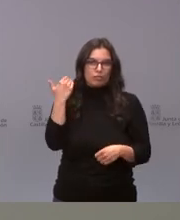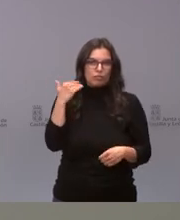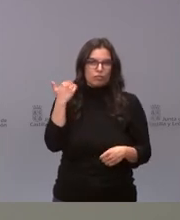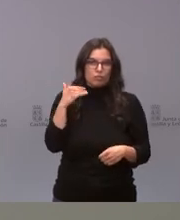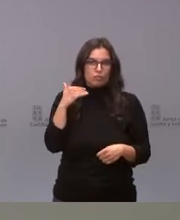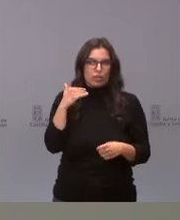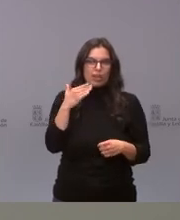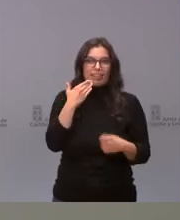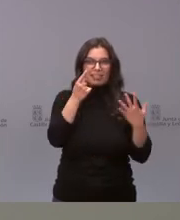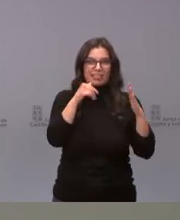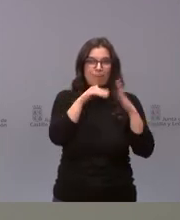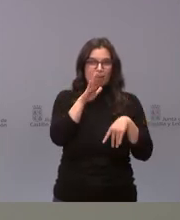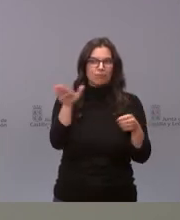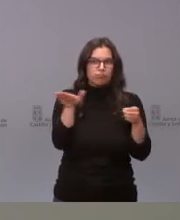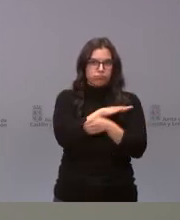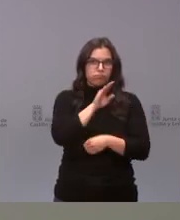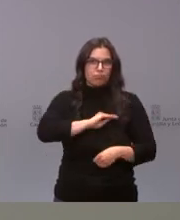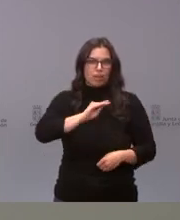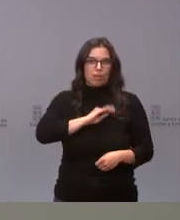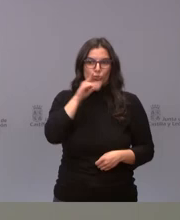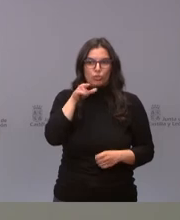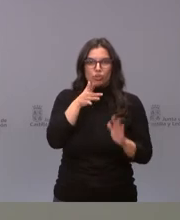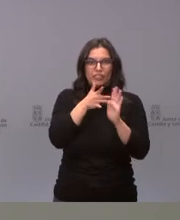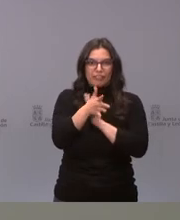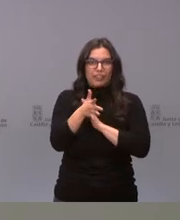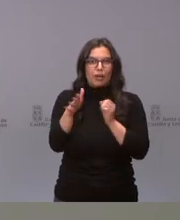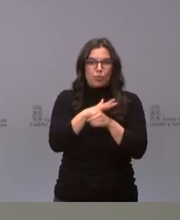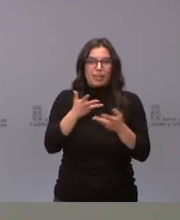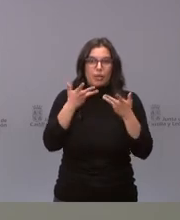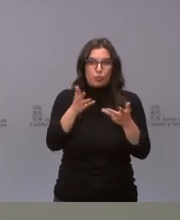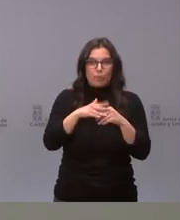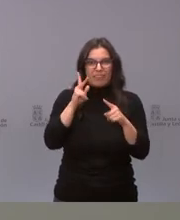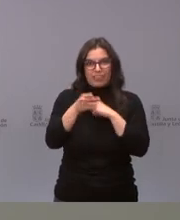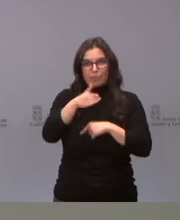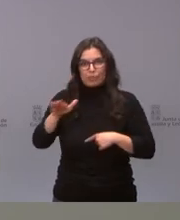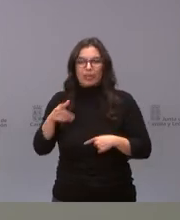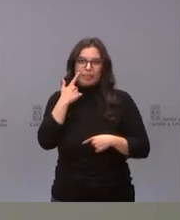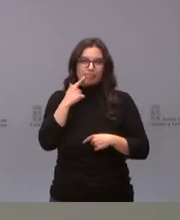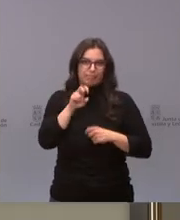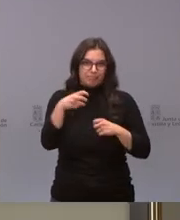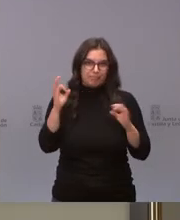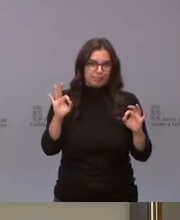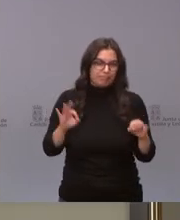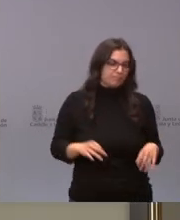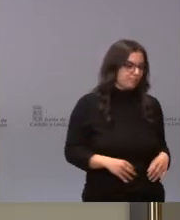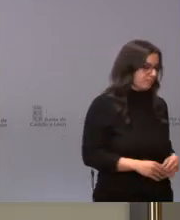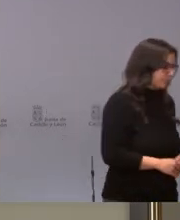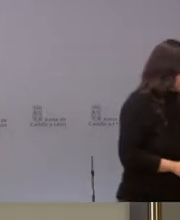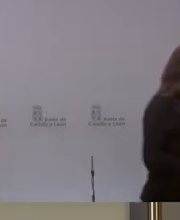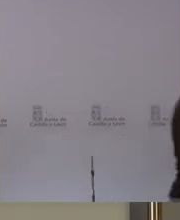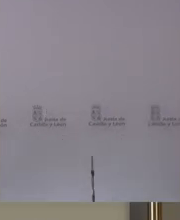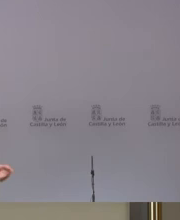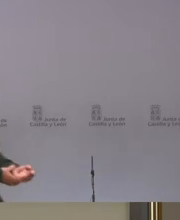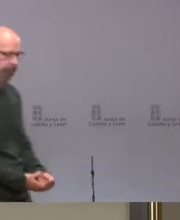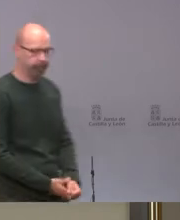de 60 años, porque lo cierto es que eso cubre y ayuda en la mortalidad y se está empezando a ver. Con respecto a la primera